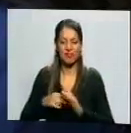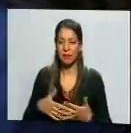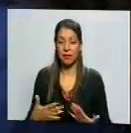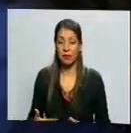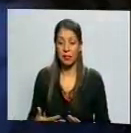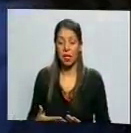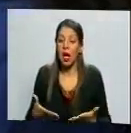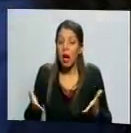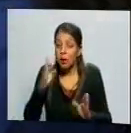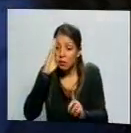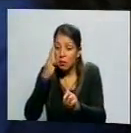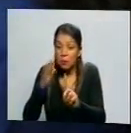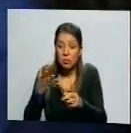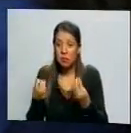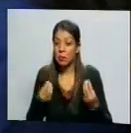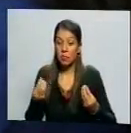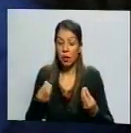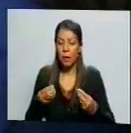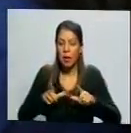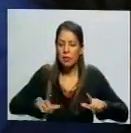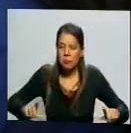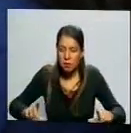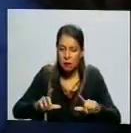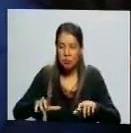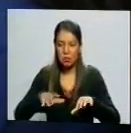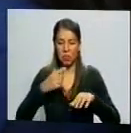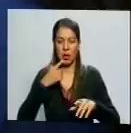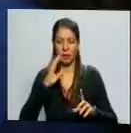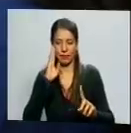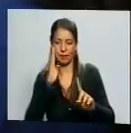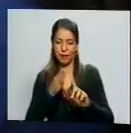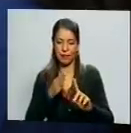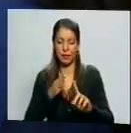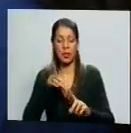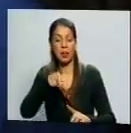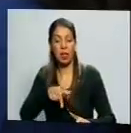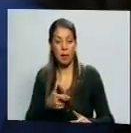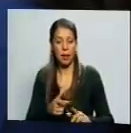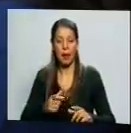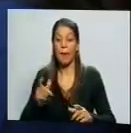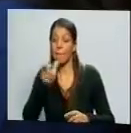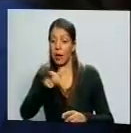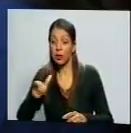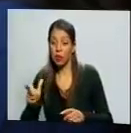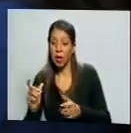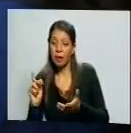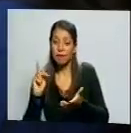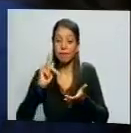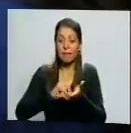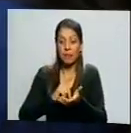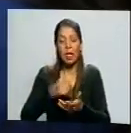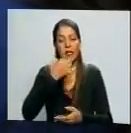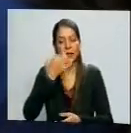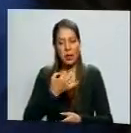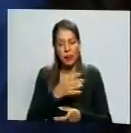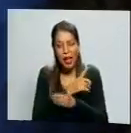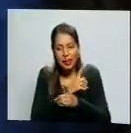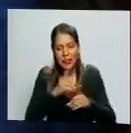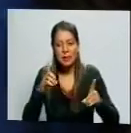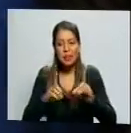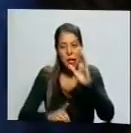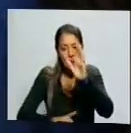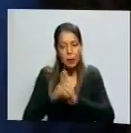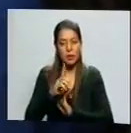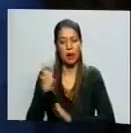de direccionarlo sectorialmente y direccionarlo con actores que democraticen el aparato económico y